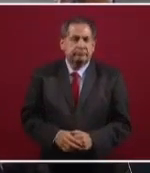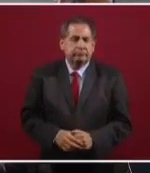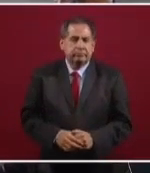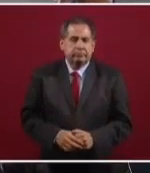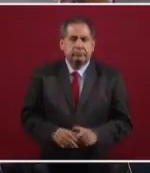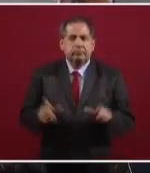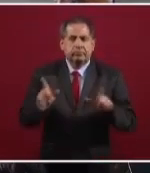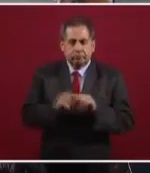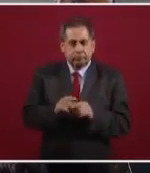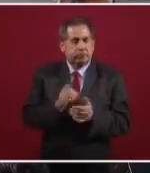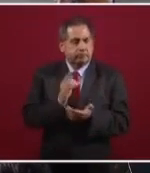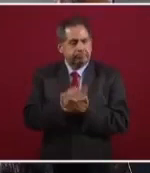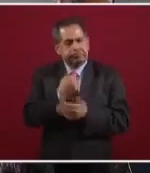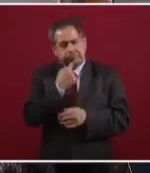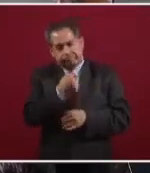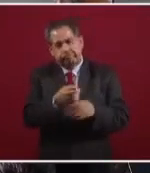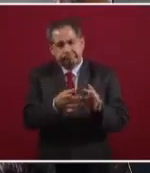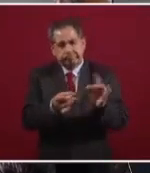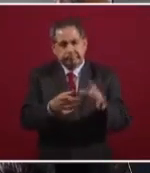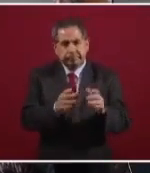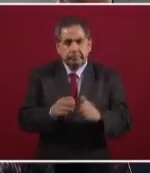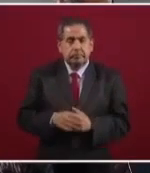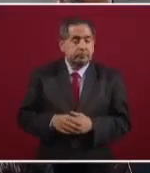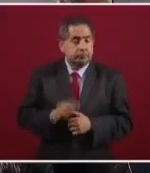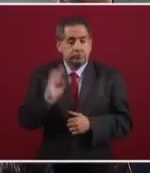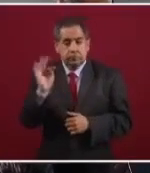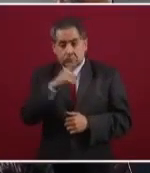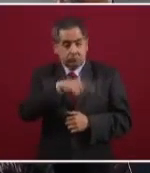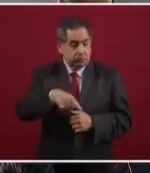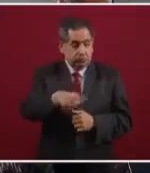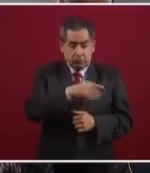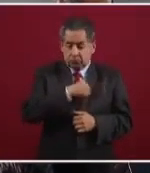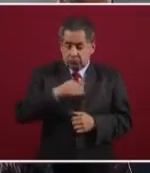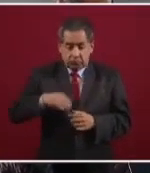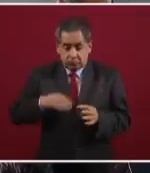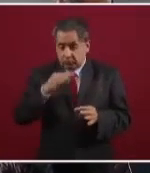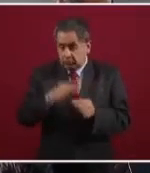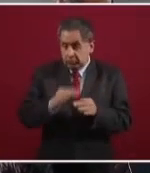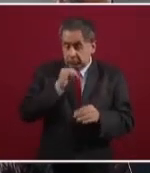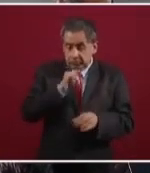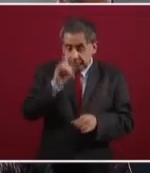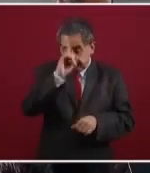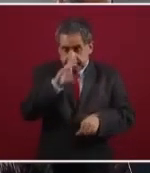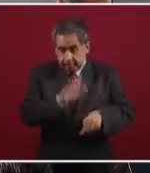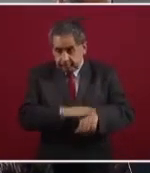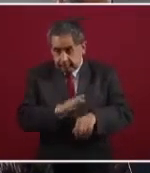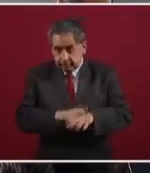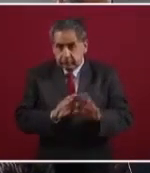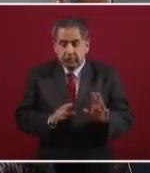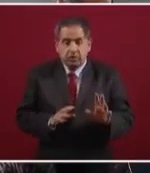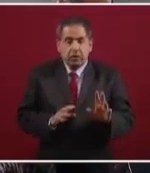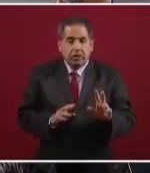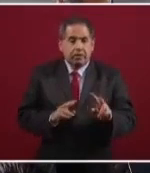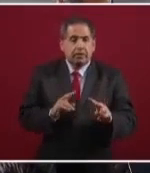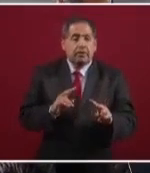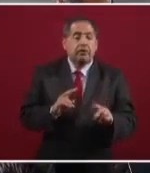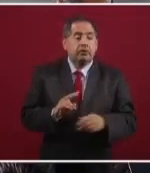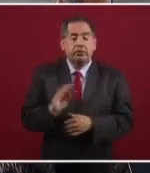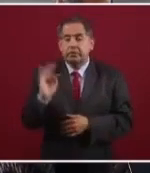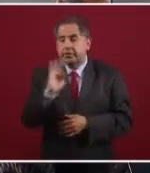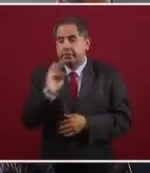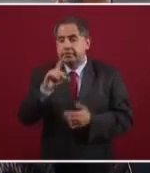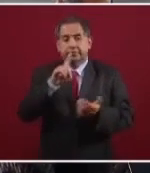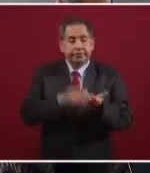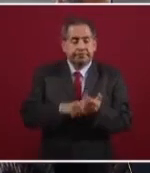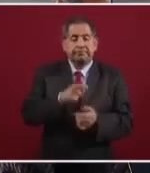Solo me resta decirles que de no cumplirse esta recomendación, se podría caer